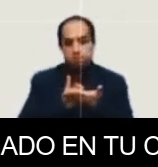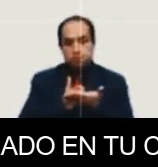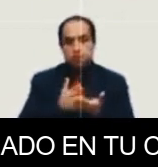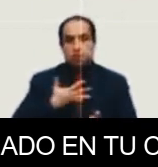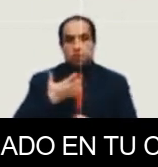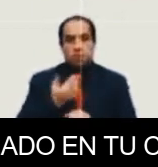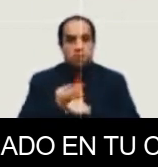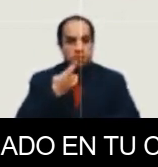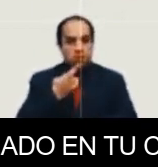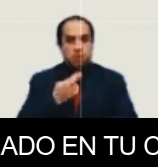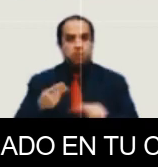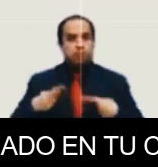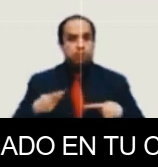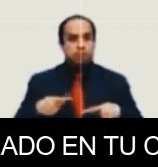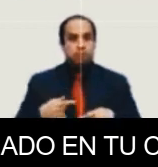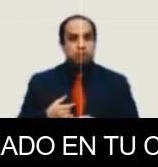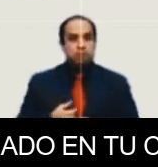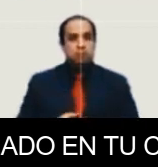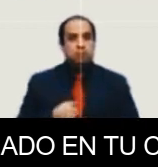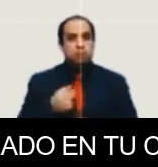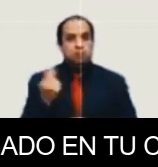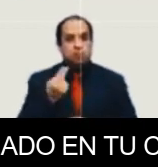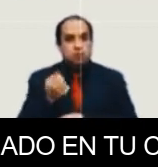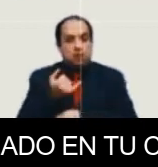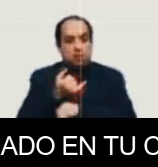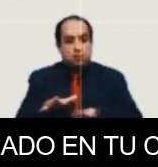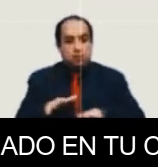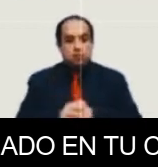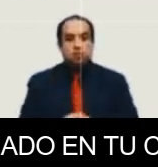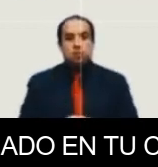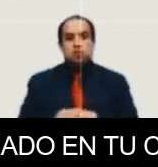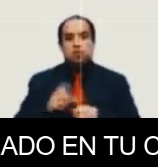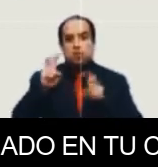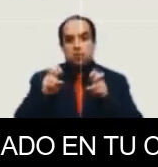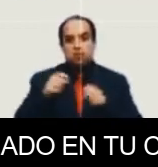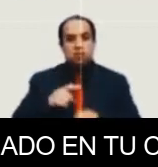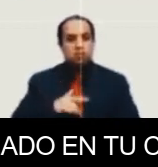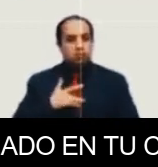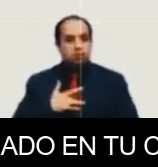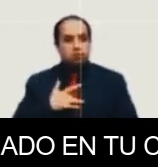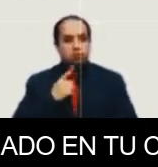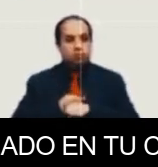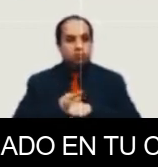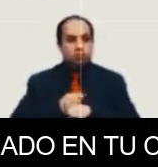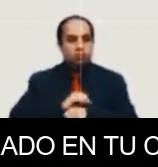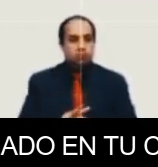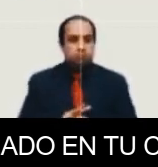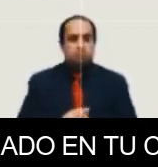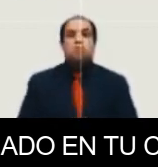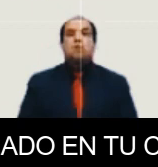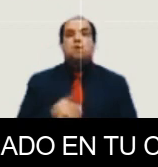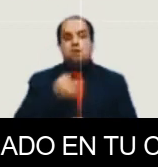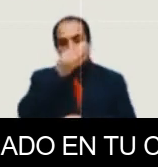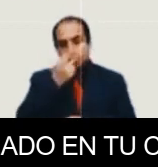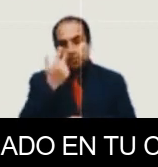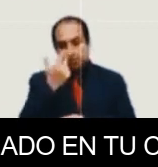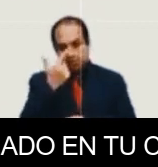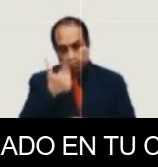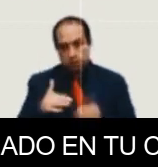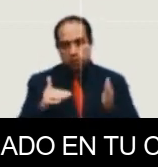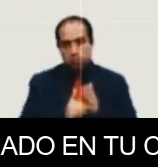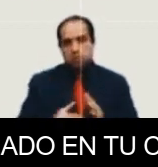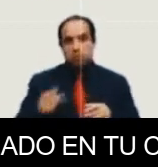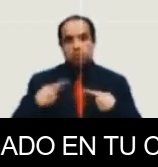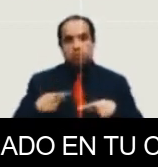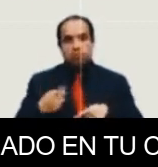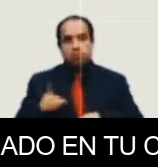nuestro máximo de personas que buscaban información relacionada a sintomatología, que es cercano a las 7.000 personas diarias, por ahí del